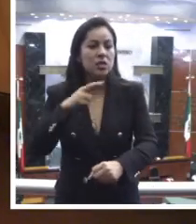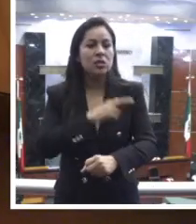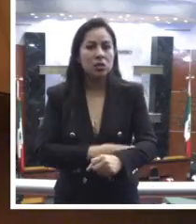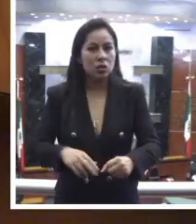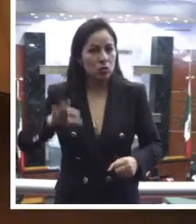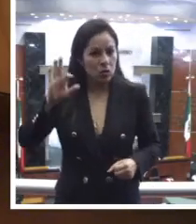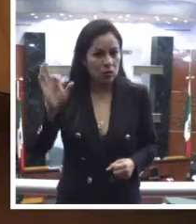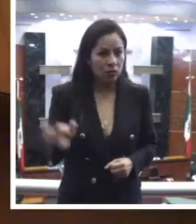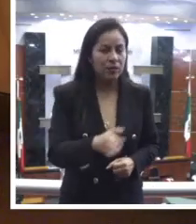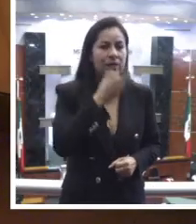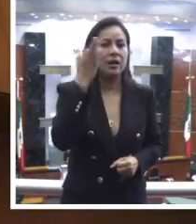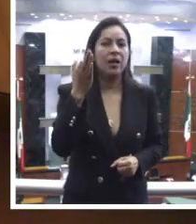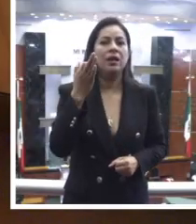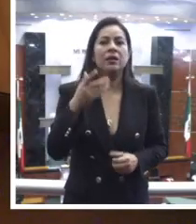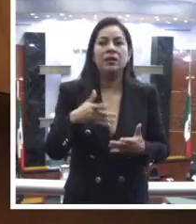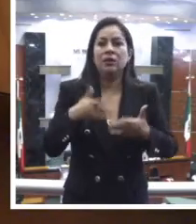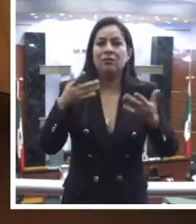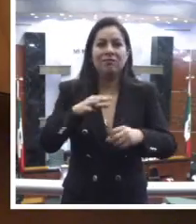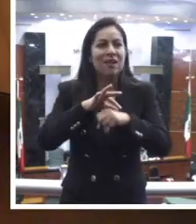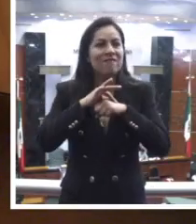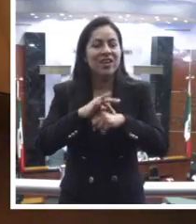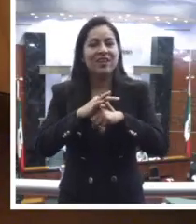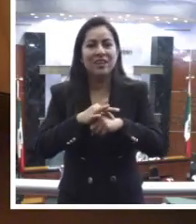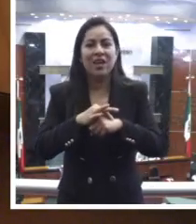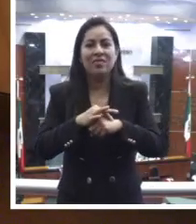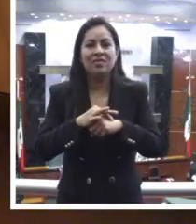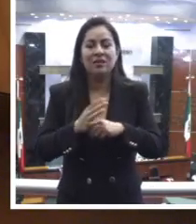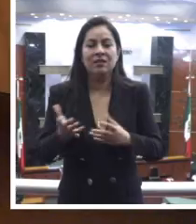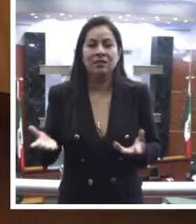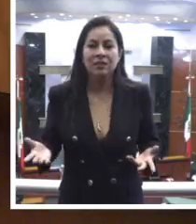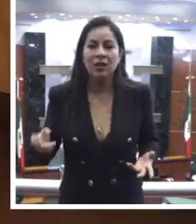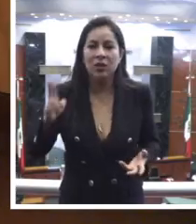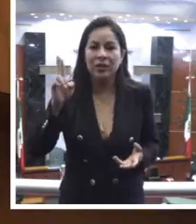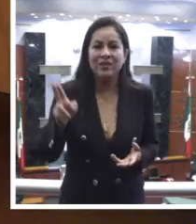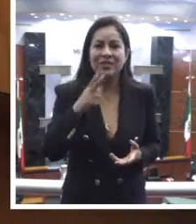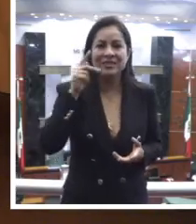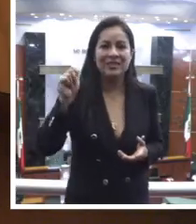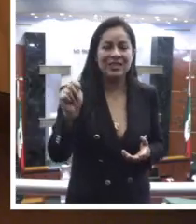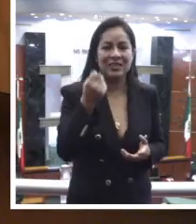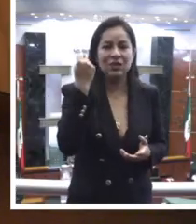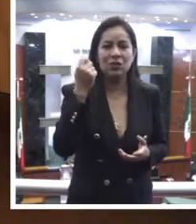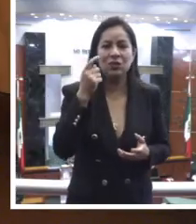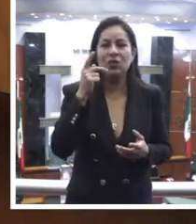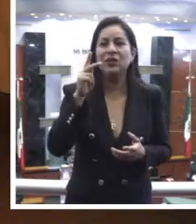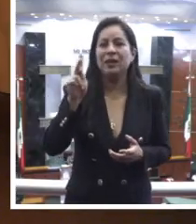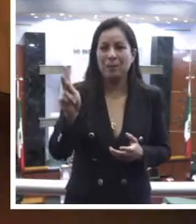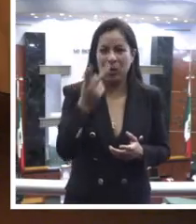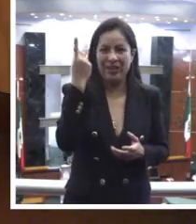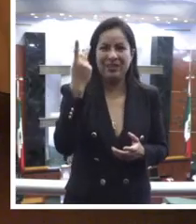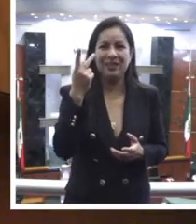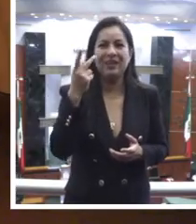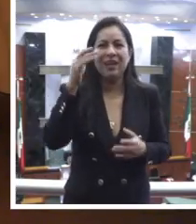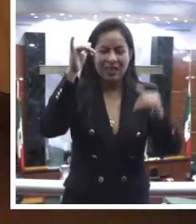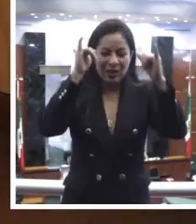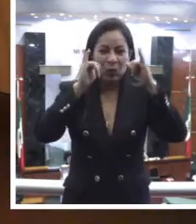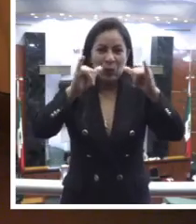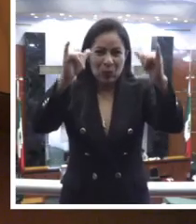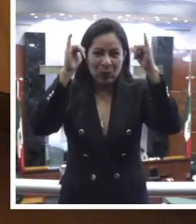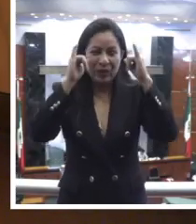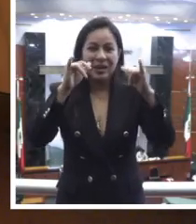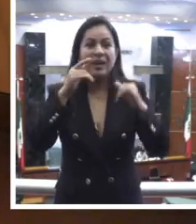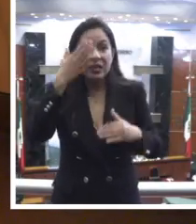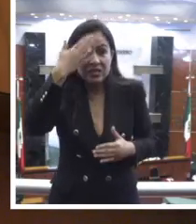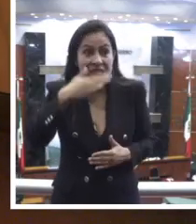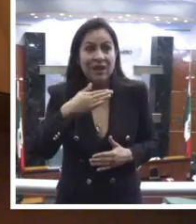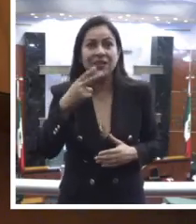nivel federal y que hoy son una realidad: la Universidad Tecnológica y Politécnica de Coyuca de Benítez y,